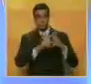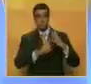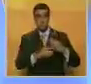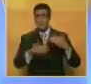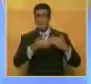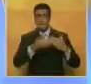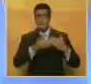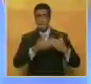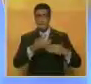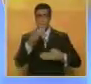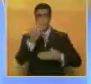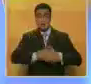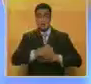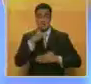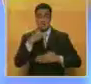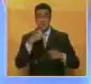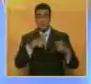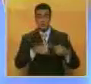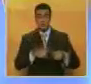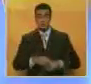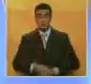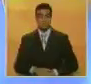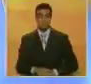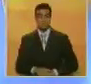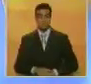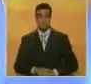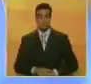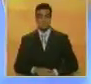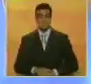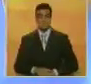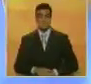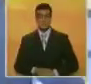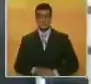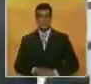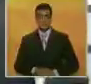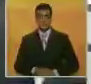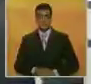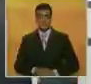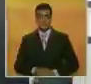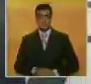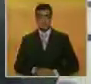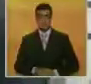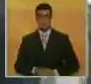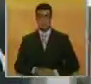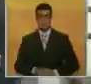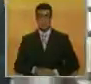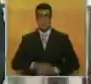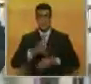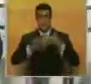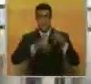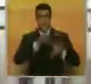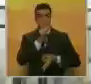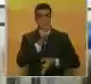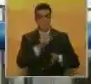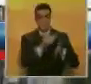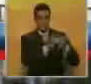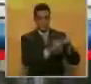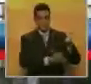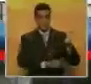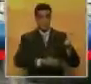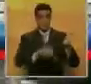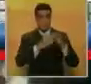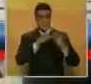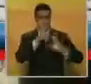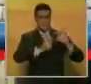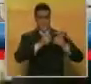racionamiento eléctrico del gobierno. Fiorella Agredo nos amplía esta información. Álvarez indicó que esta propuesta debe ser estudiada